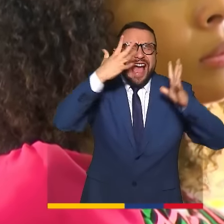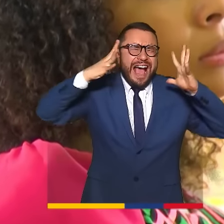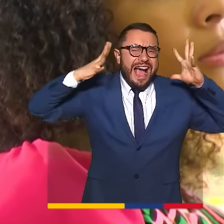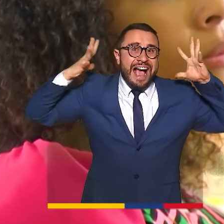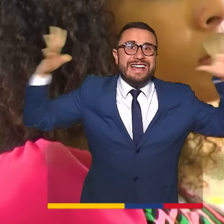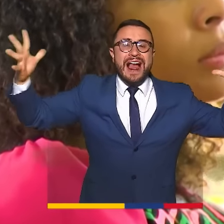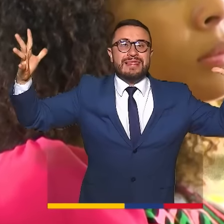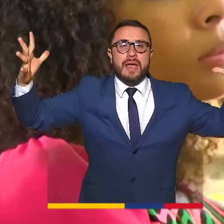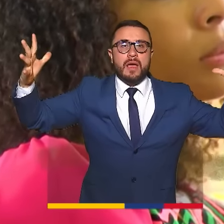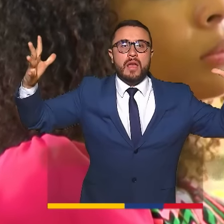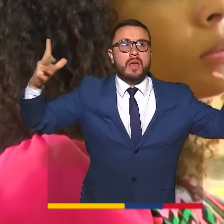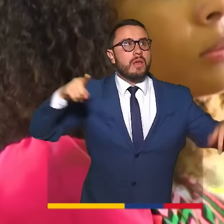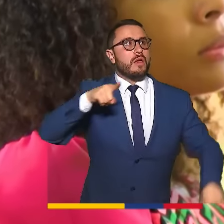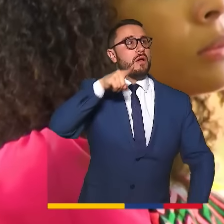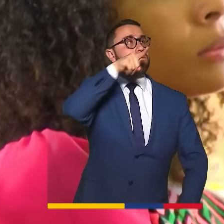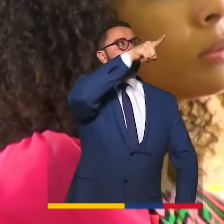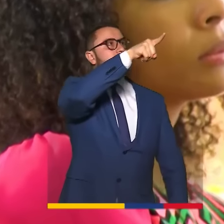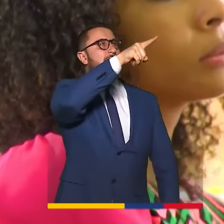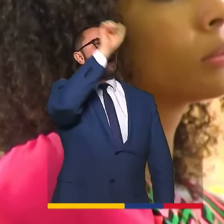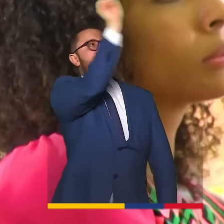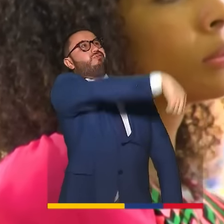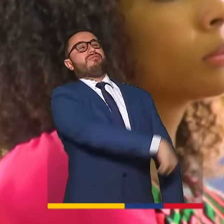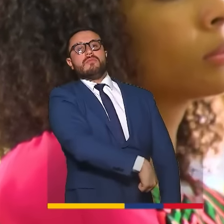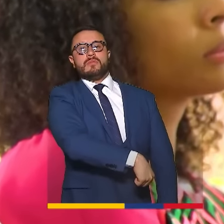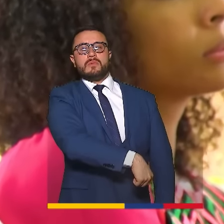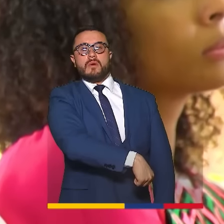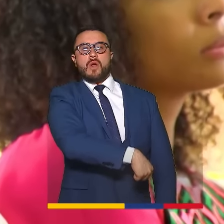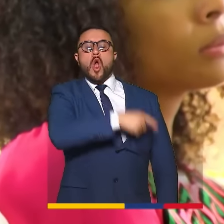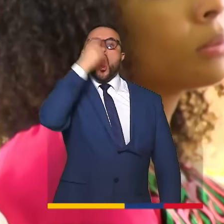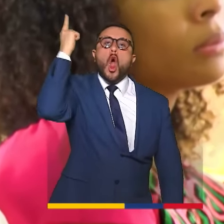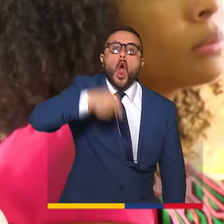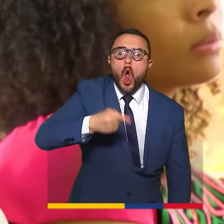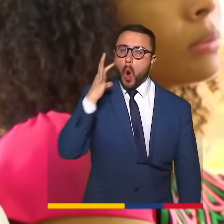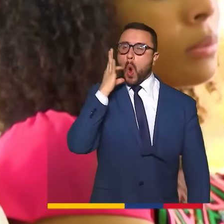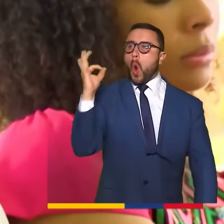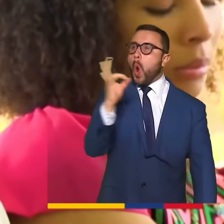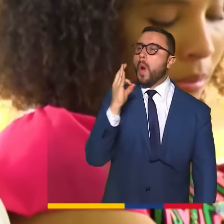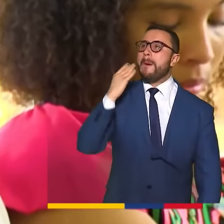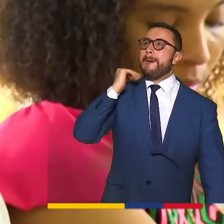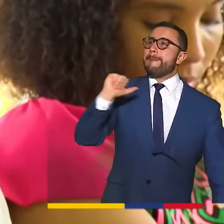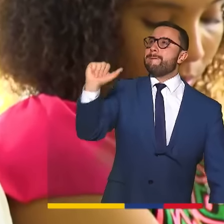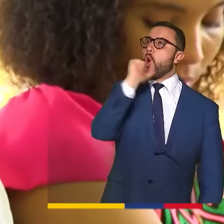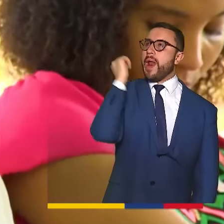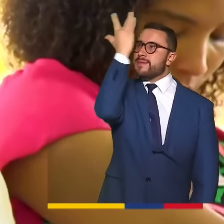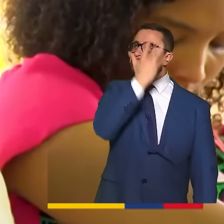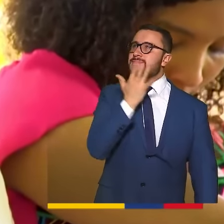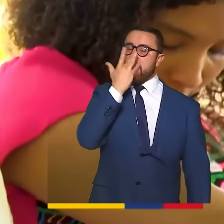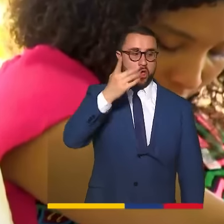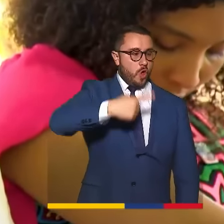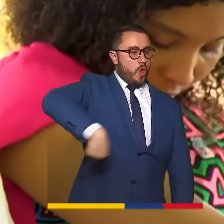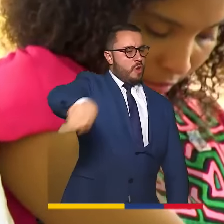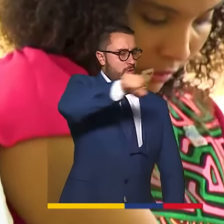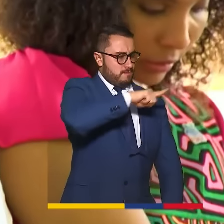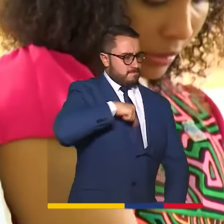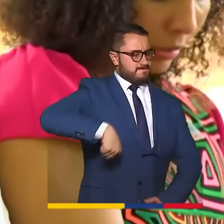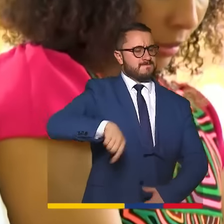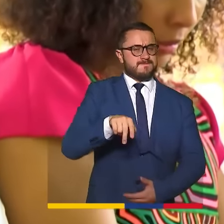porque había sido hecha por hombres y mujeres negros que sabían levantar la